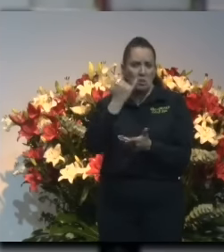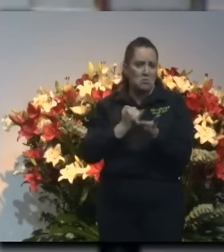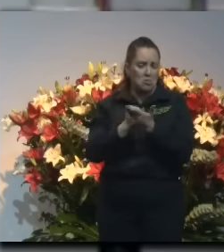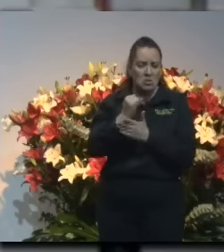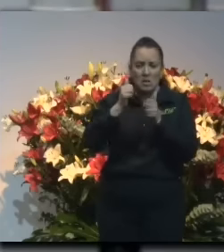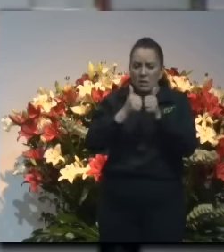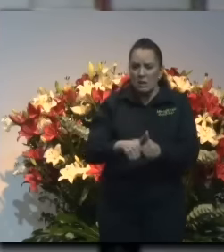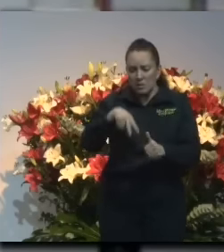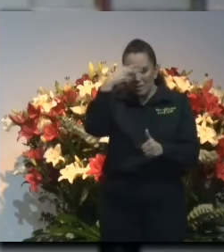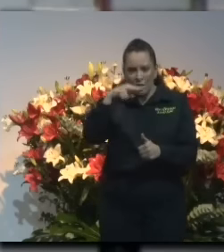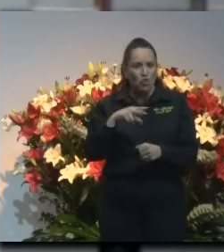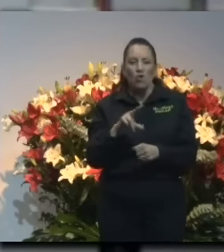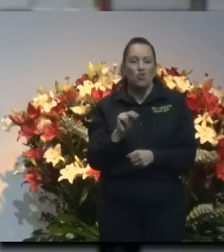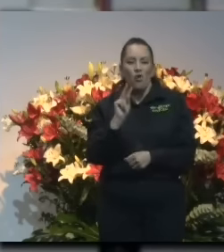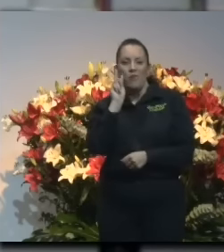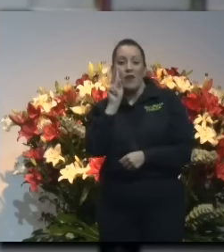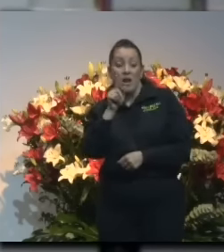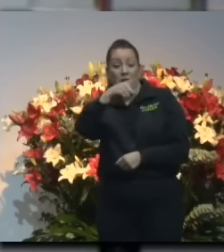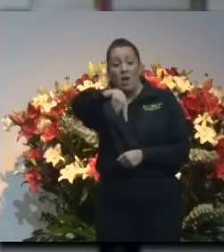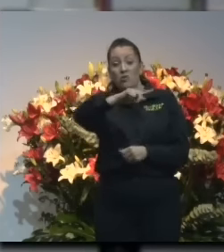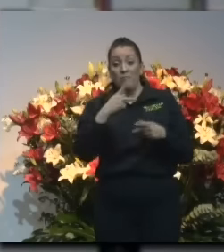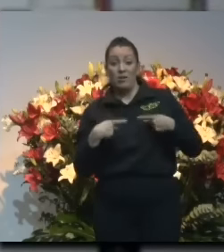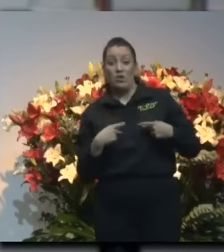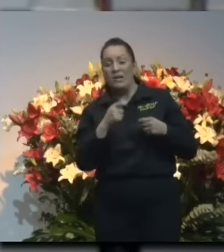en verlos como mercancía, los veo